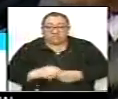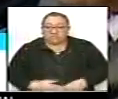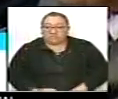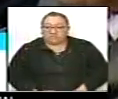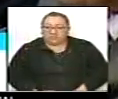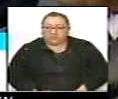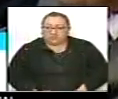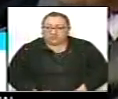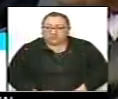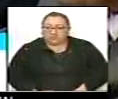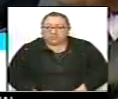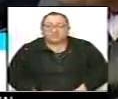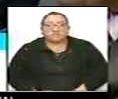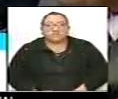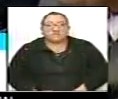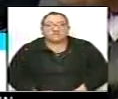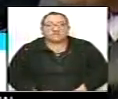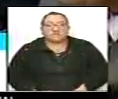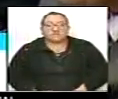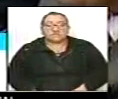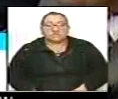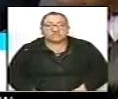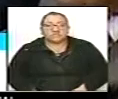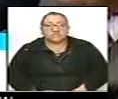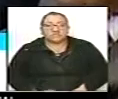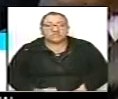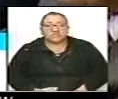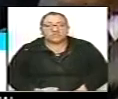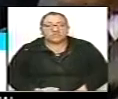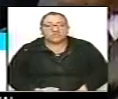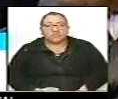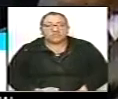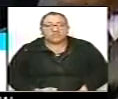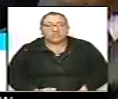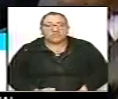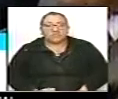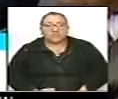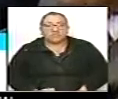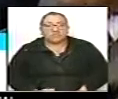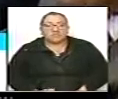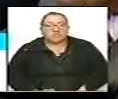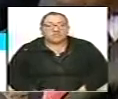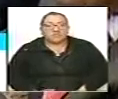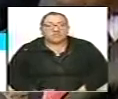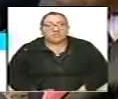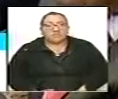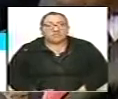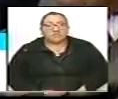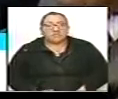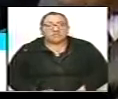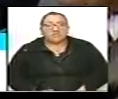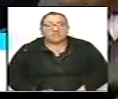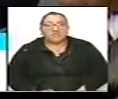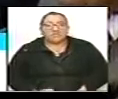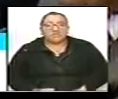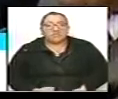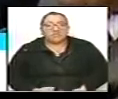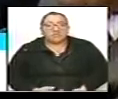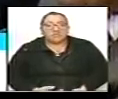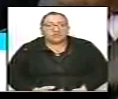el primer párrafo, en donde se contiene la sustancia del diagnóstico, dice